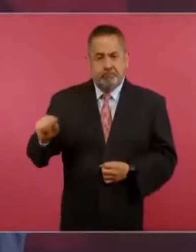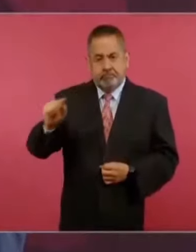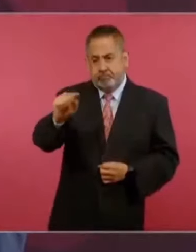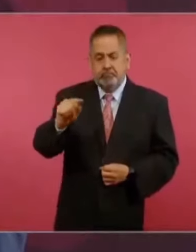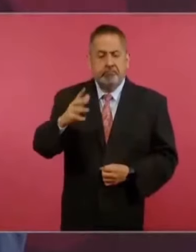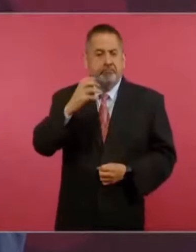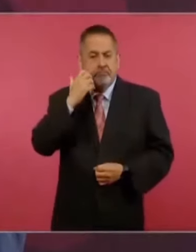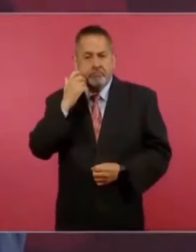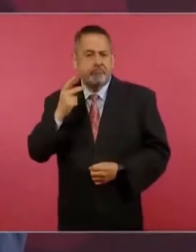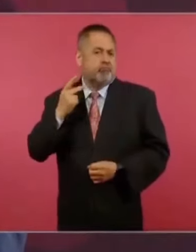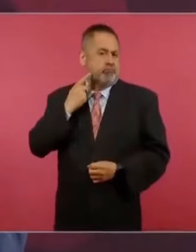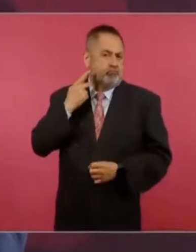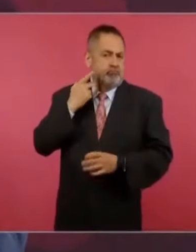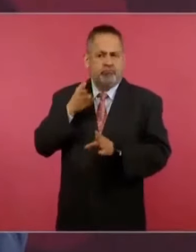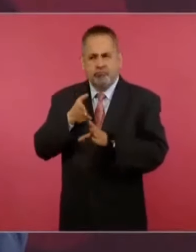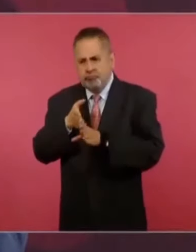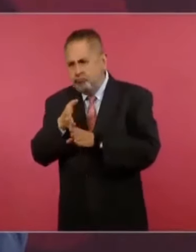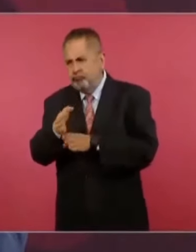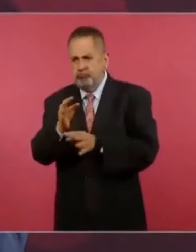política,